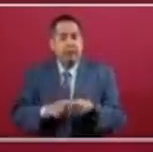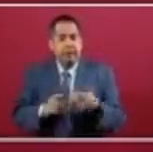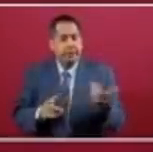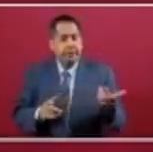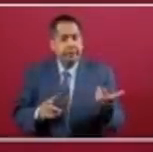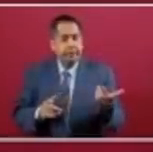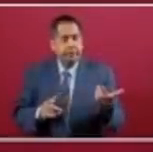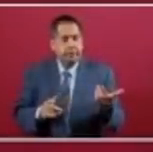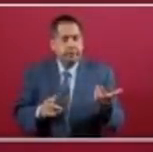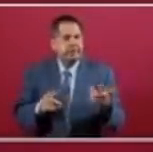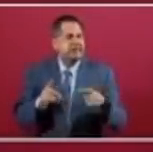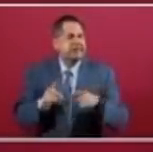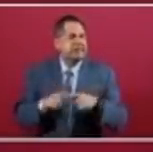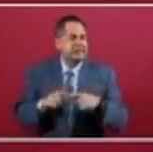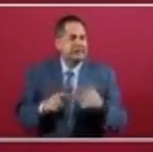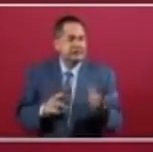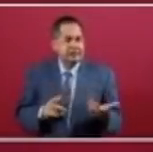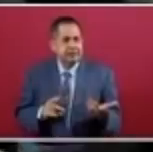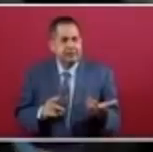Donde